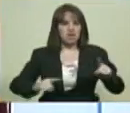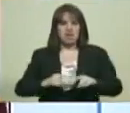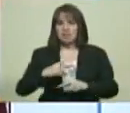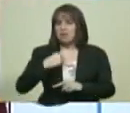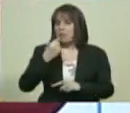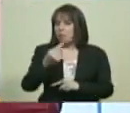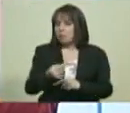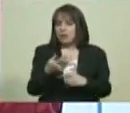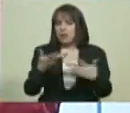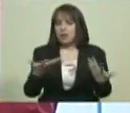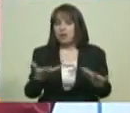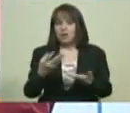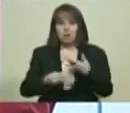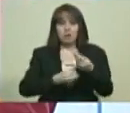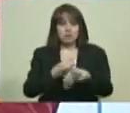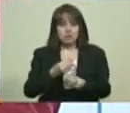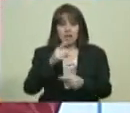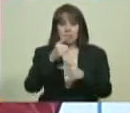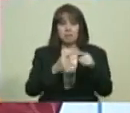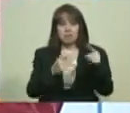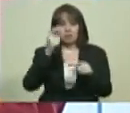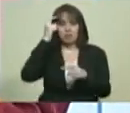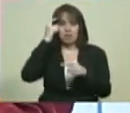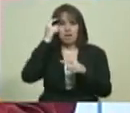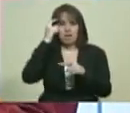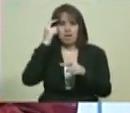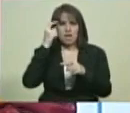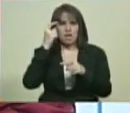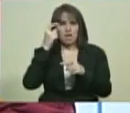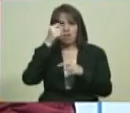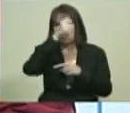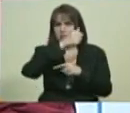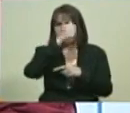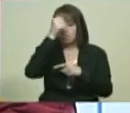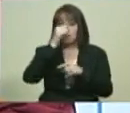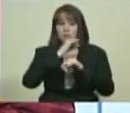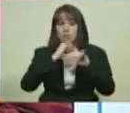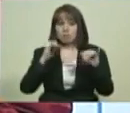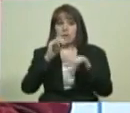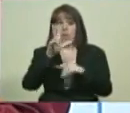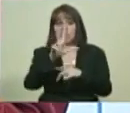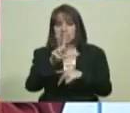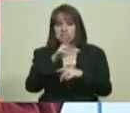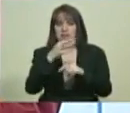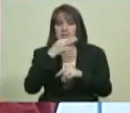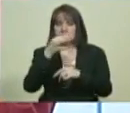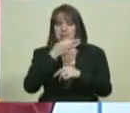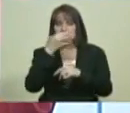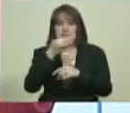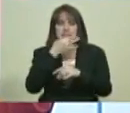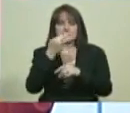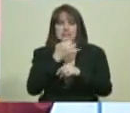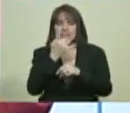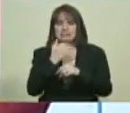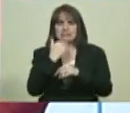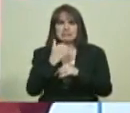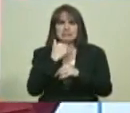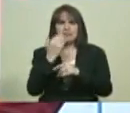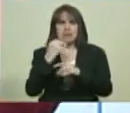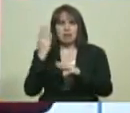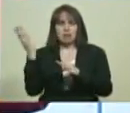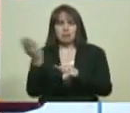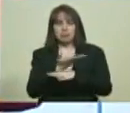la segunda ola al mediodía del domingo y la tercera ola ya en la tarde en la operación